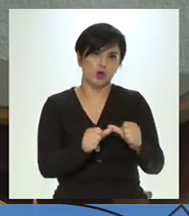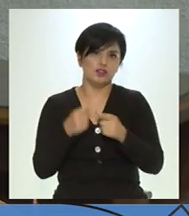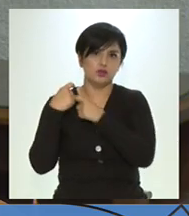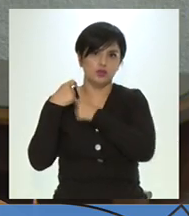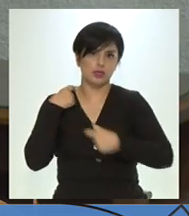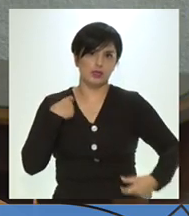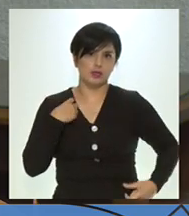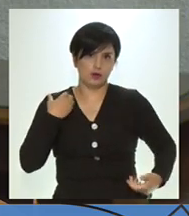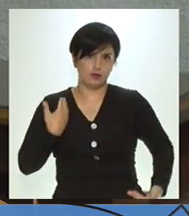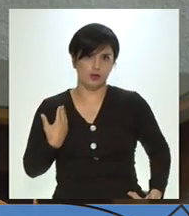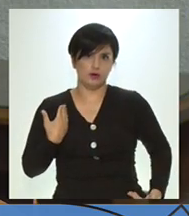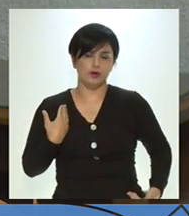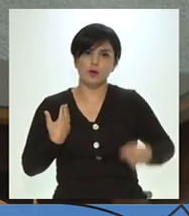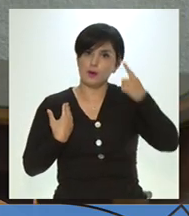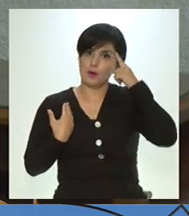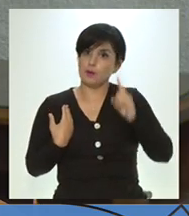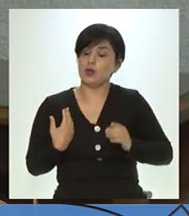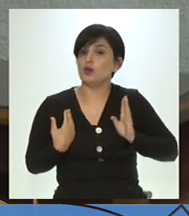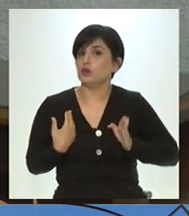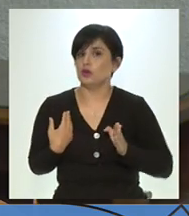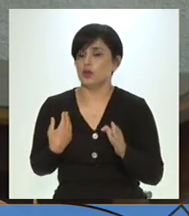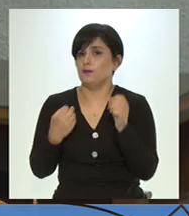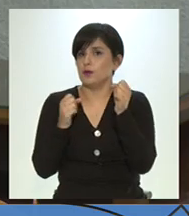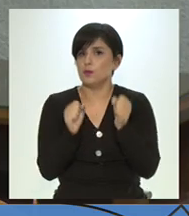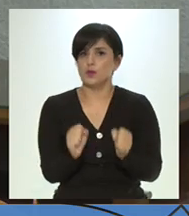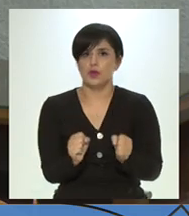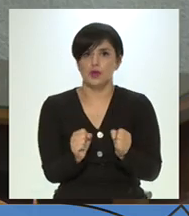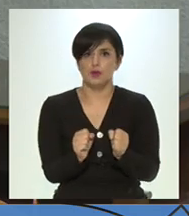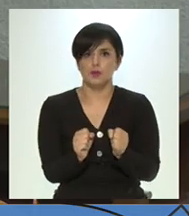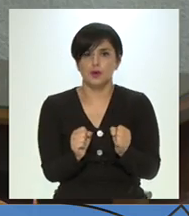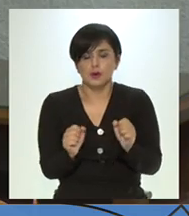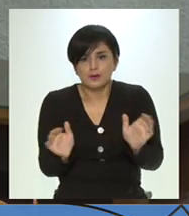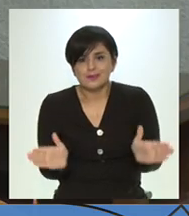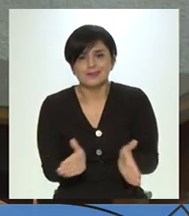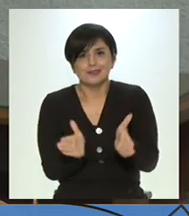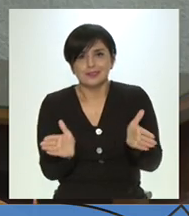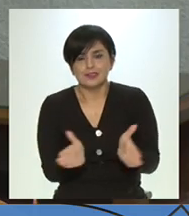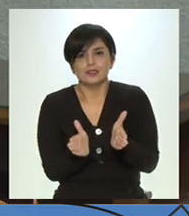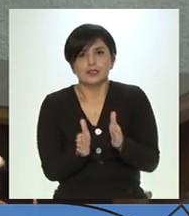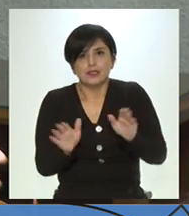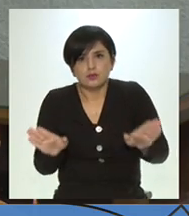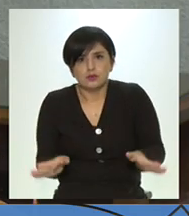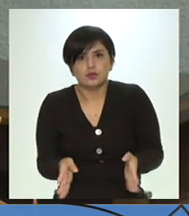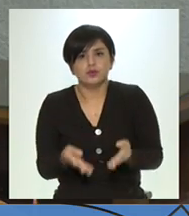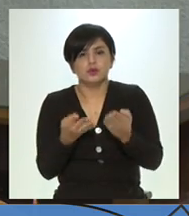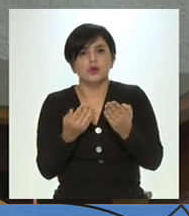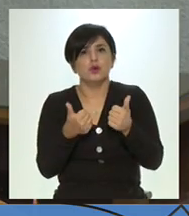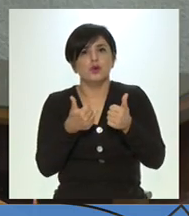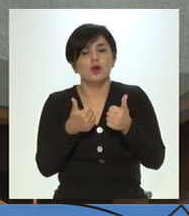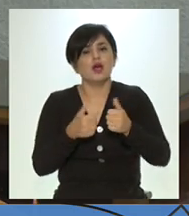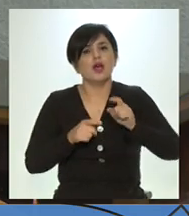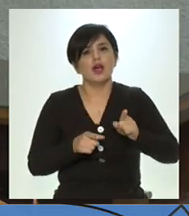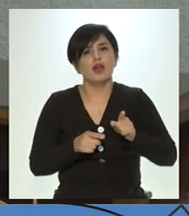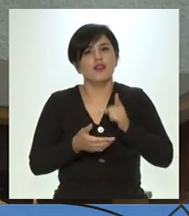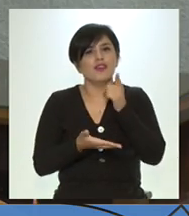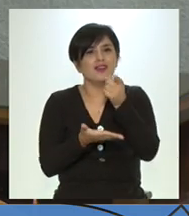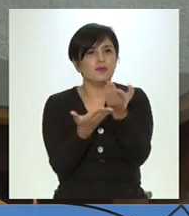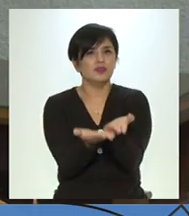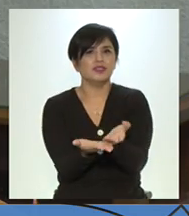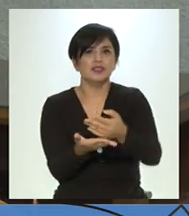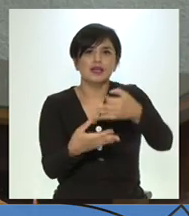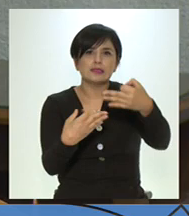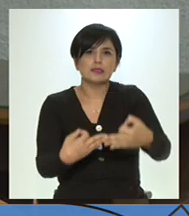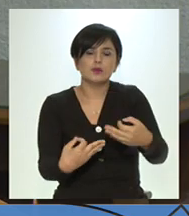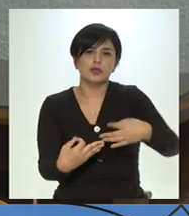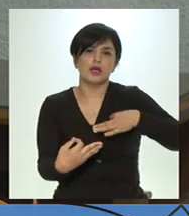embargo todavía es posible remontar el vuelo rasante este año debemos ofrecer certezas a